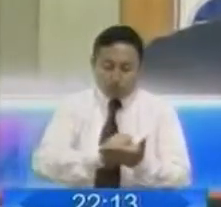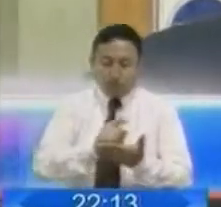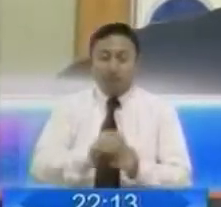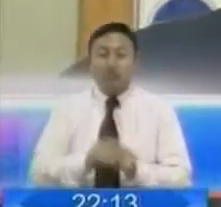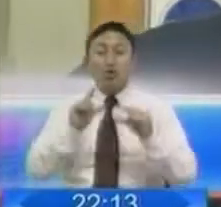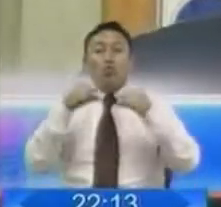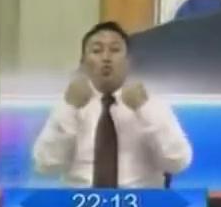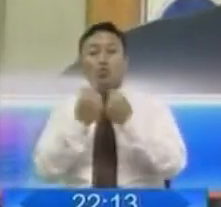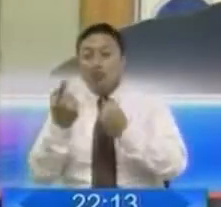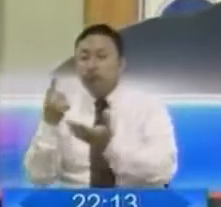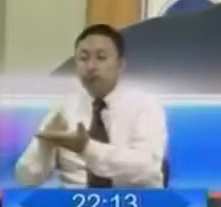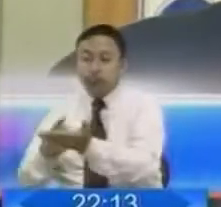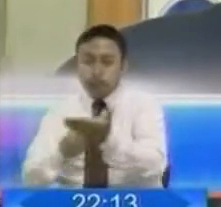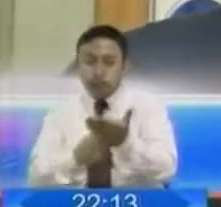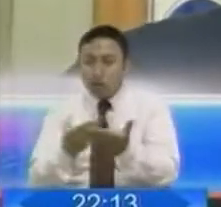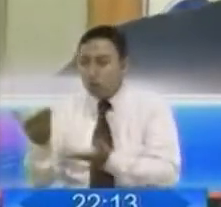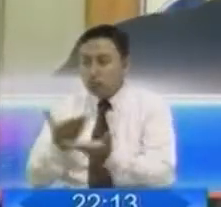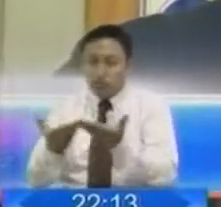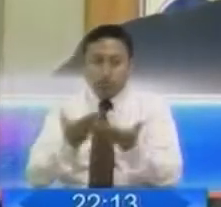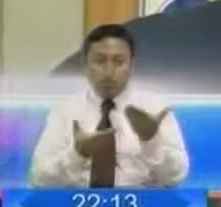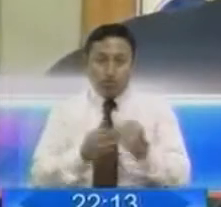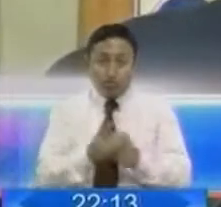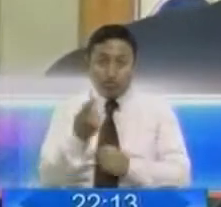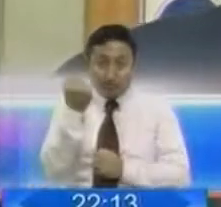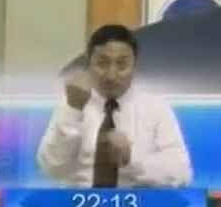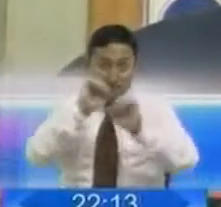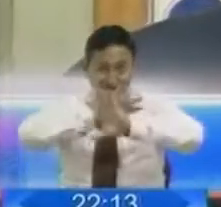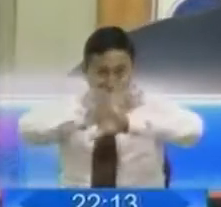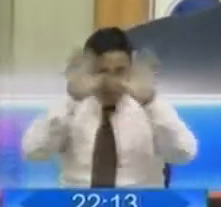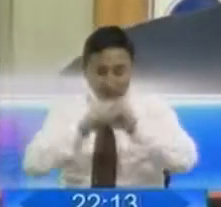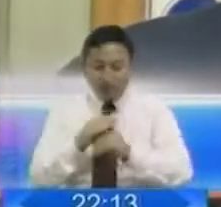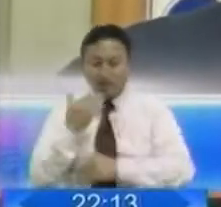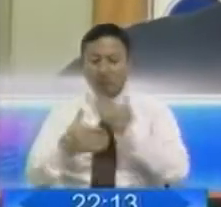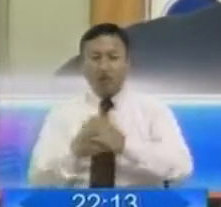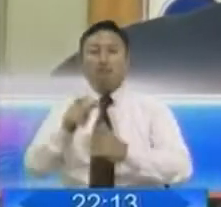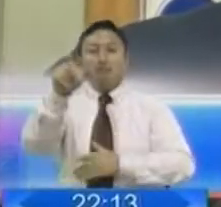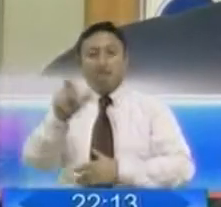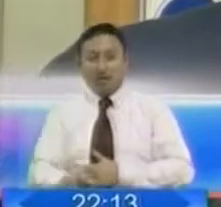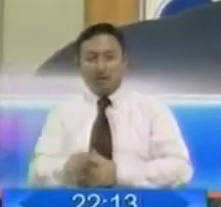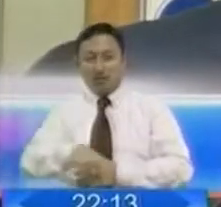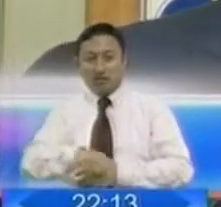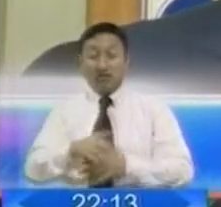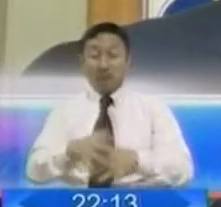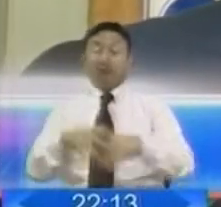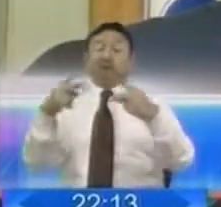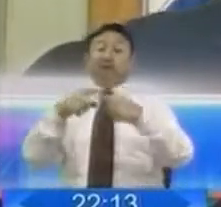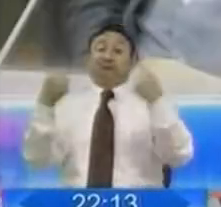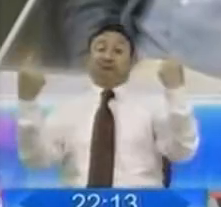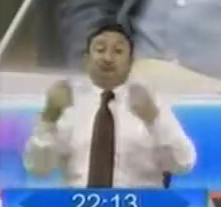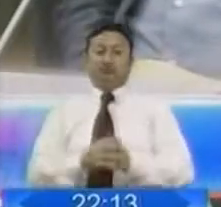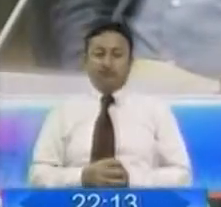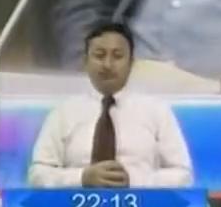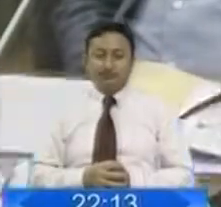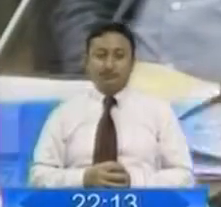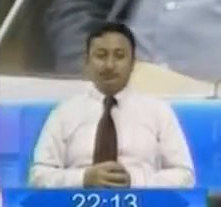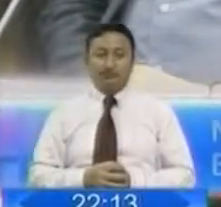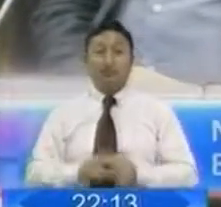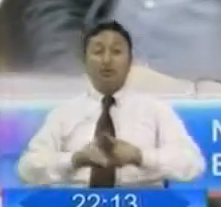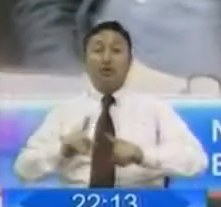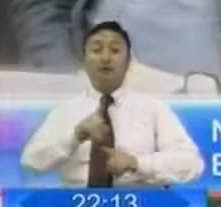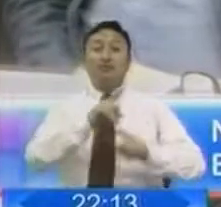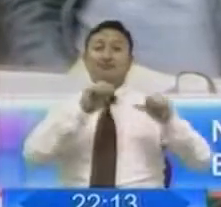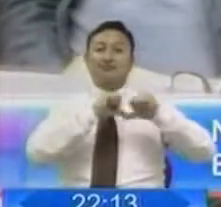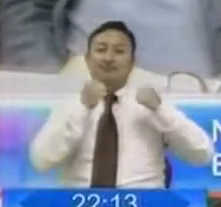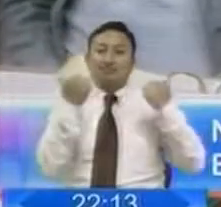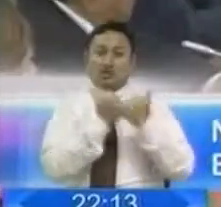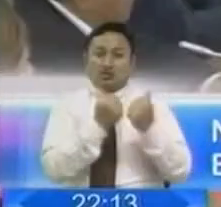todos los sectores para que tengan conocimiento pleno y evitar este tipo de personas que buscan generar el desconcierto en la ciudadanía. Pero por su lado, en la Asamblea